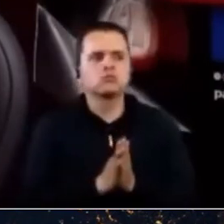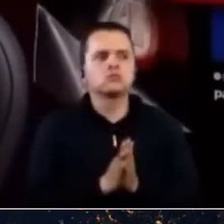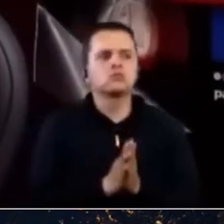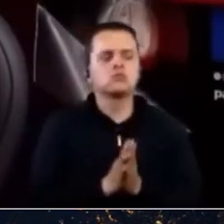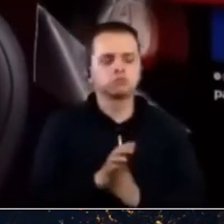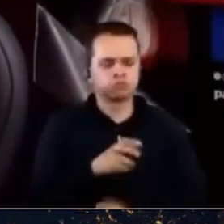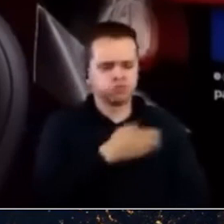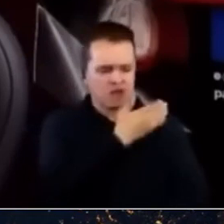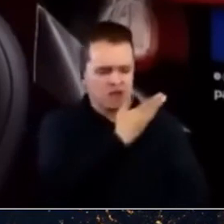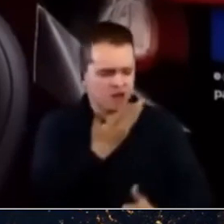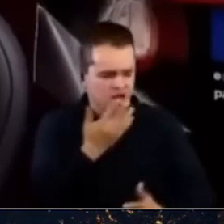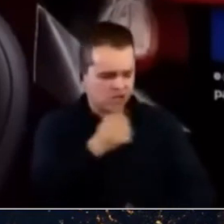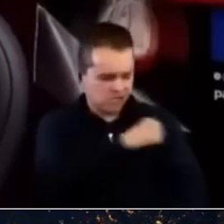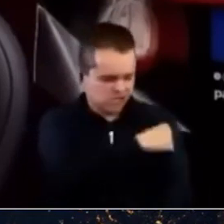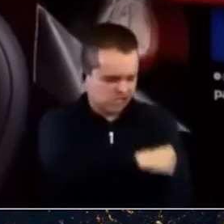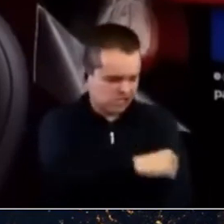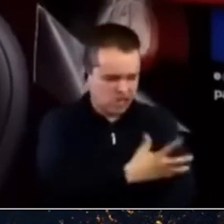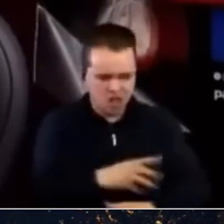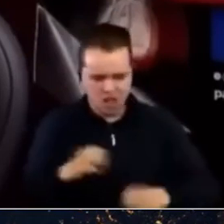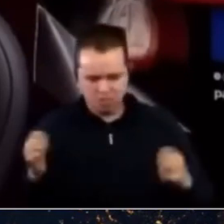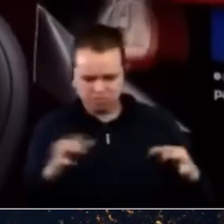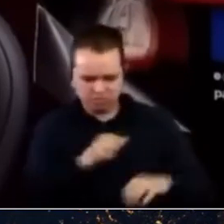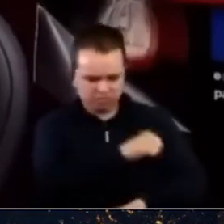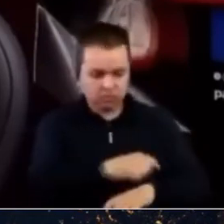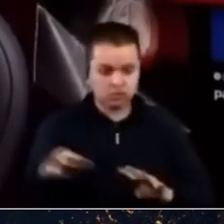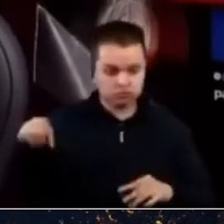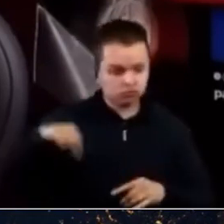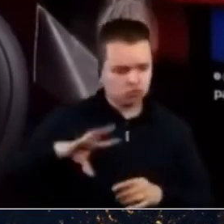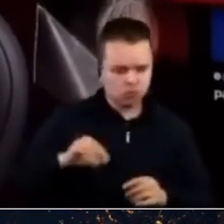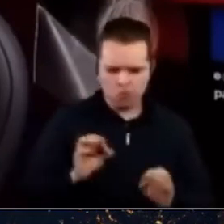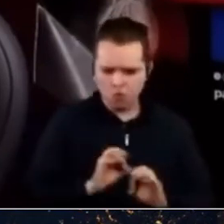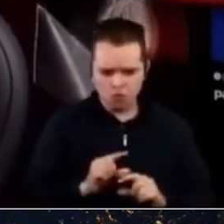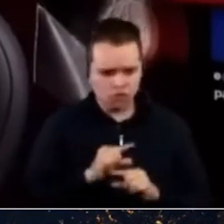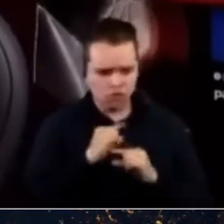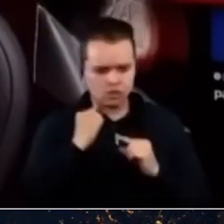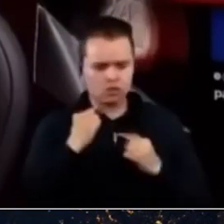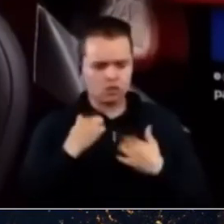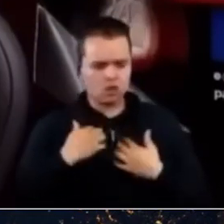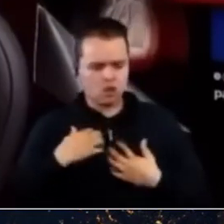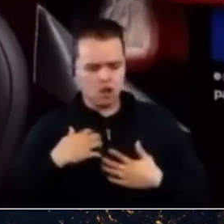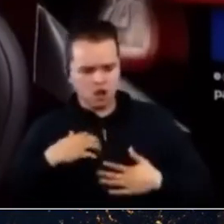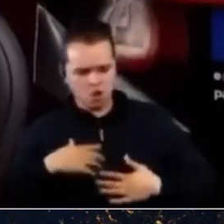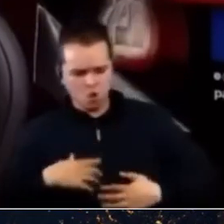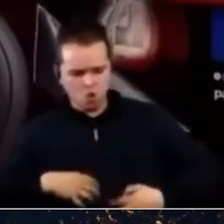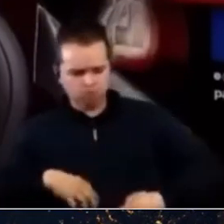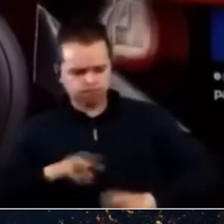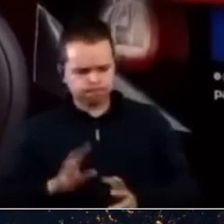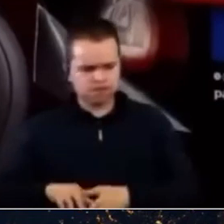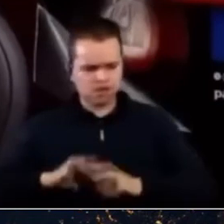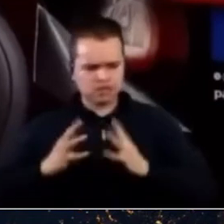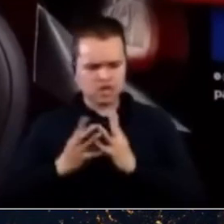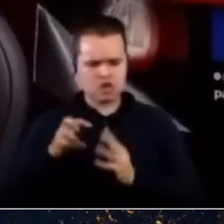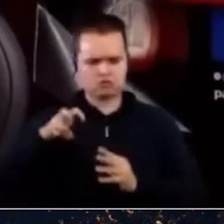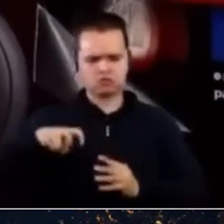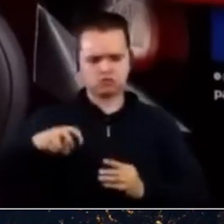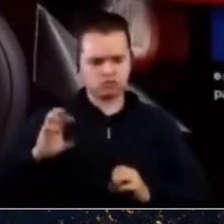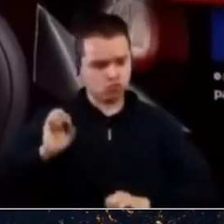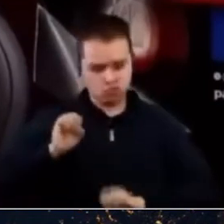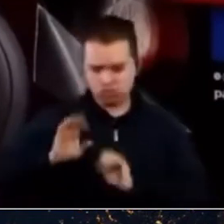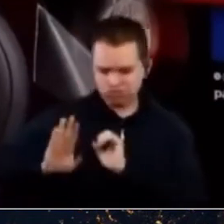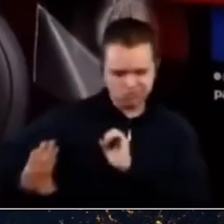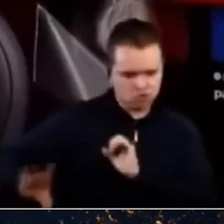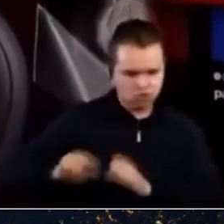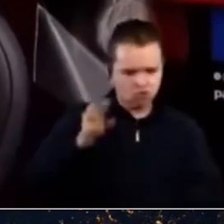que quedaron heridos de la guerra, con curules más merecidas que ninguno. No lo